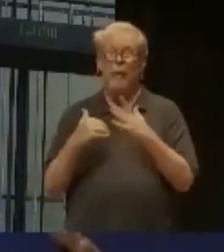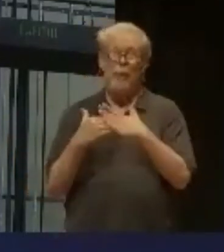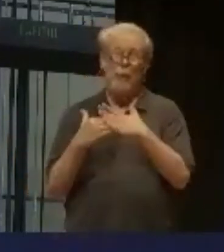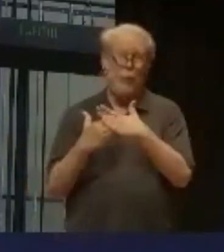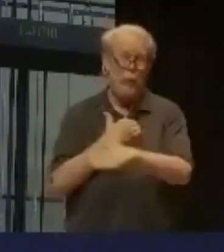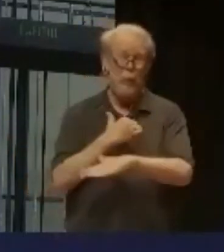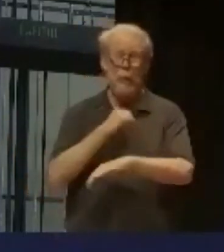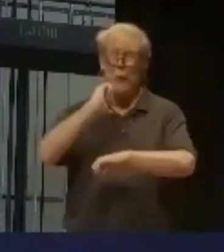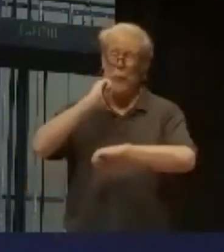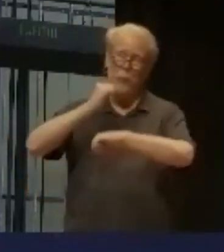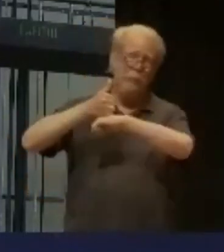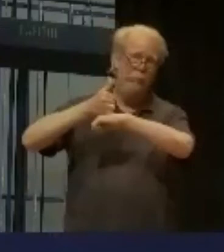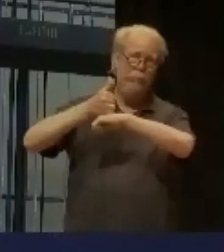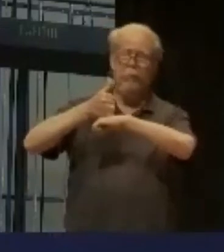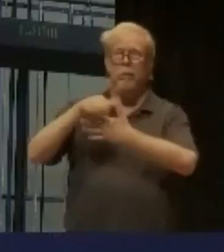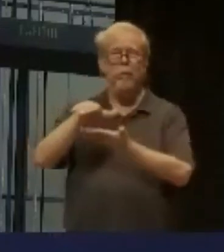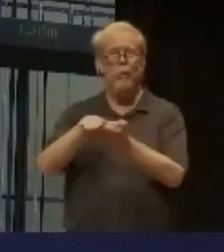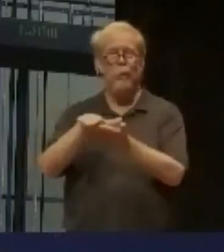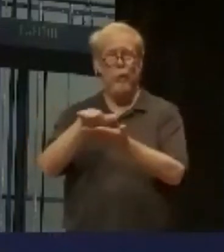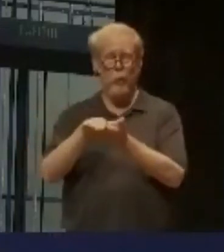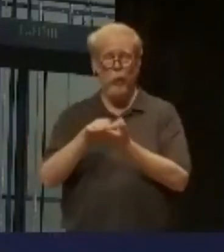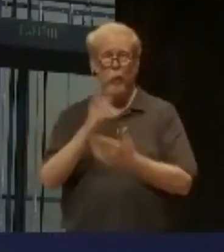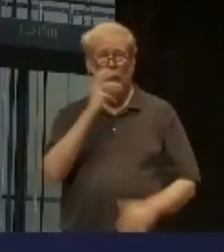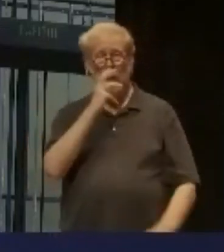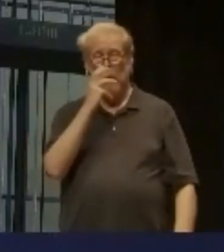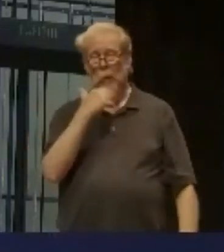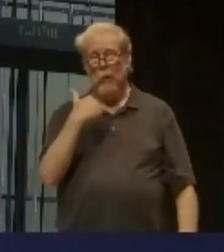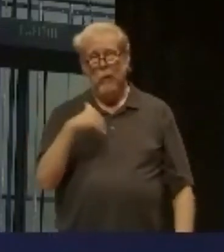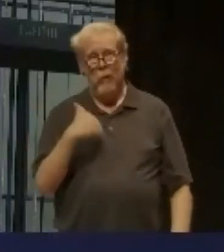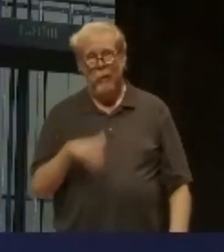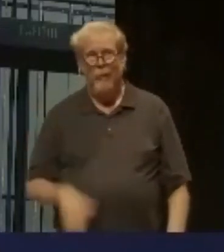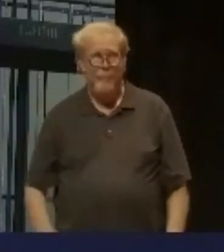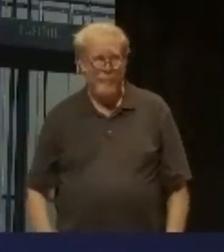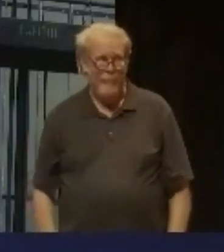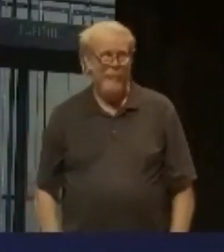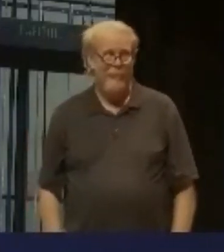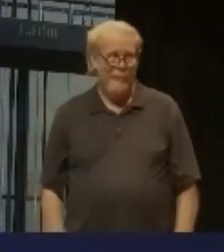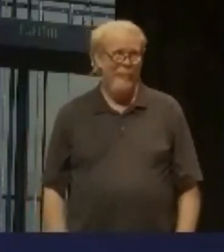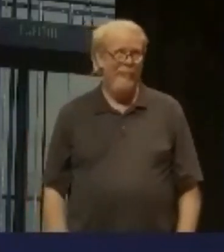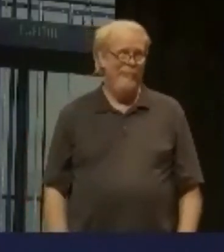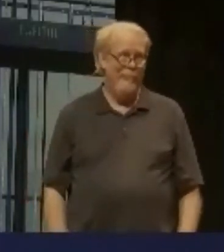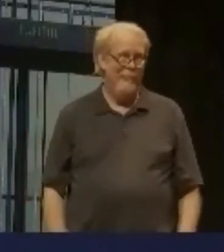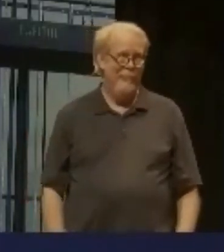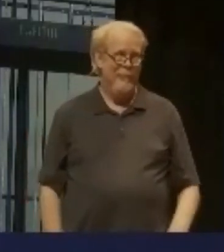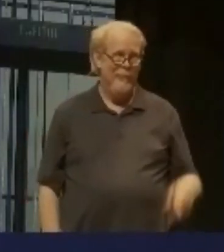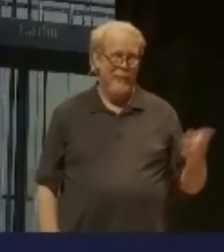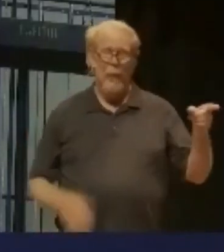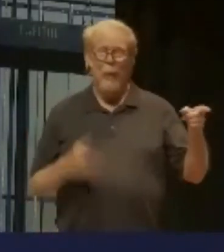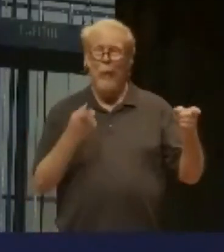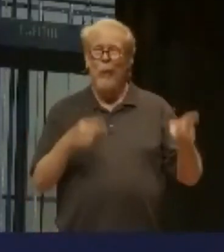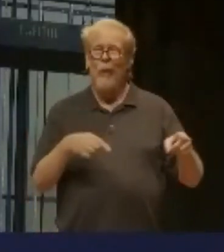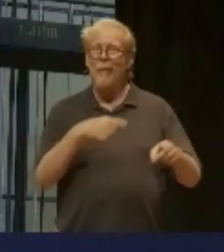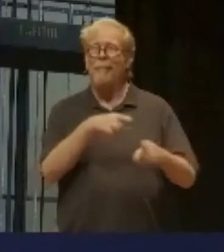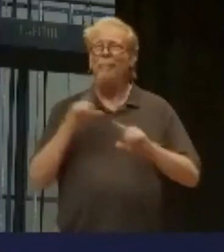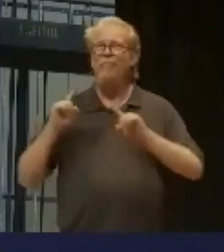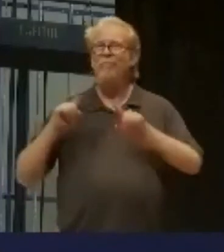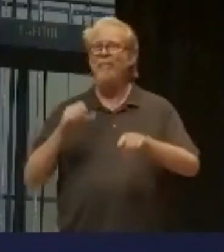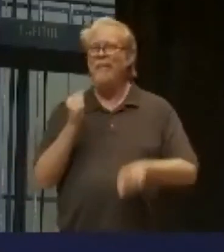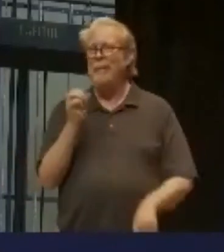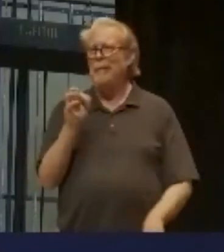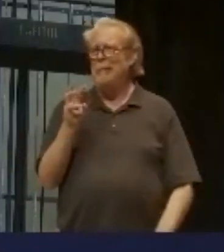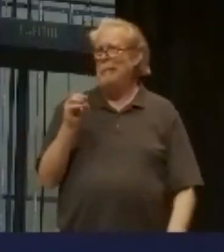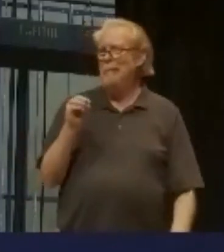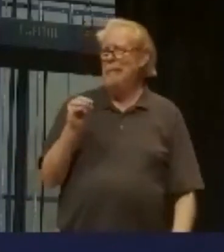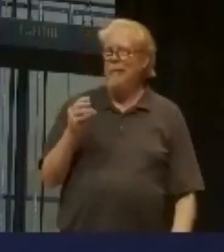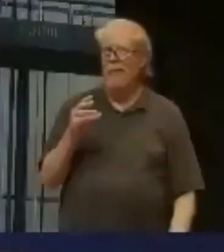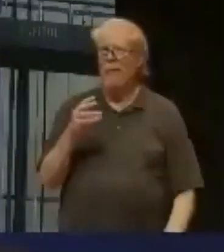incluso antes, pero vamos a tener una escuela nueva. Así que el señor Valdez dijo cuando él vino